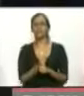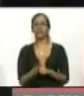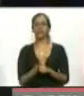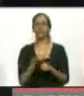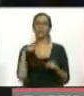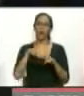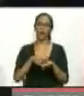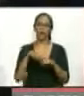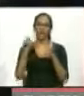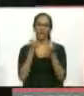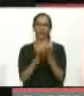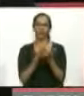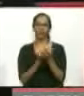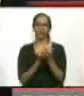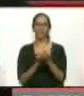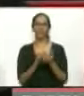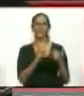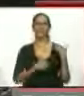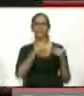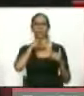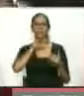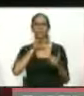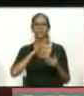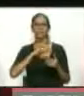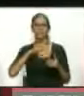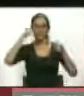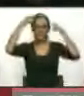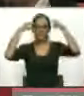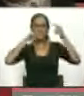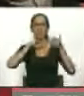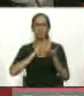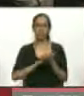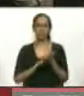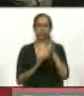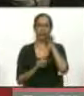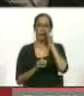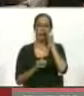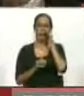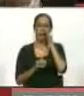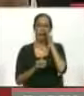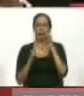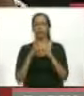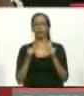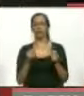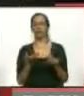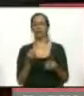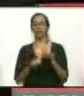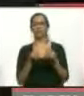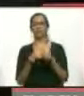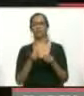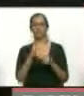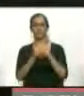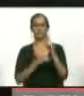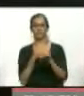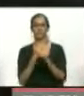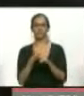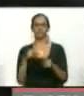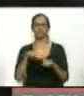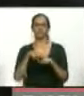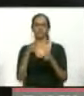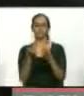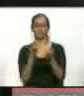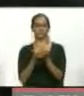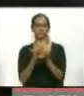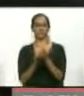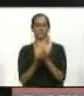la economía que venezuela que el presidente chávez muriera y de ahí palante bueno toda la presión internacional que hicieron para estabilizar la economía que